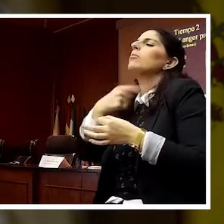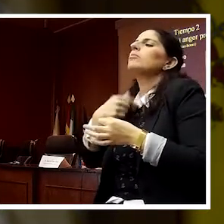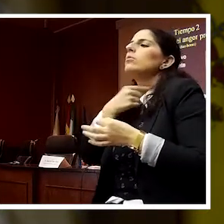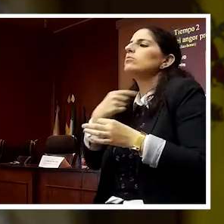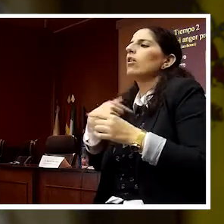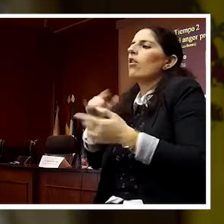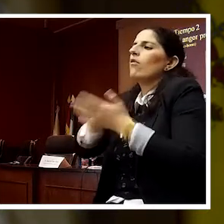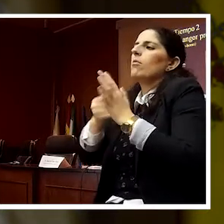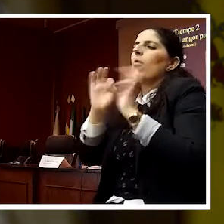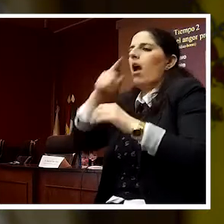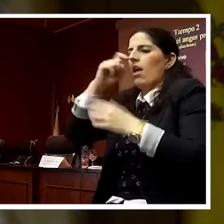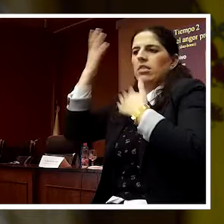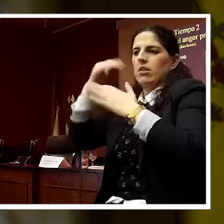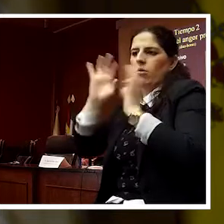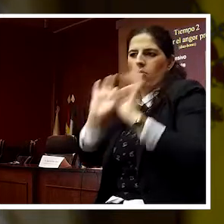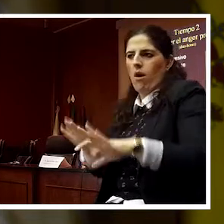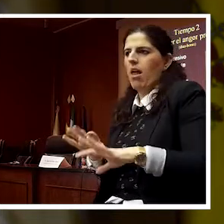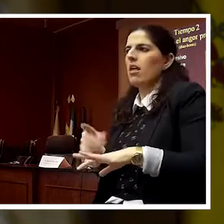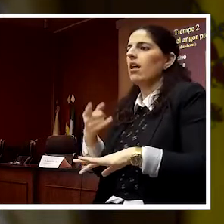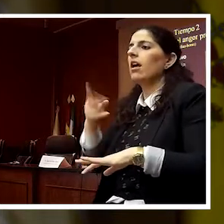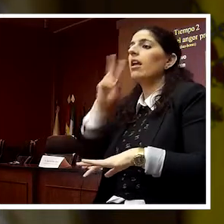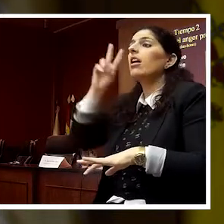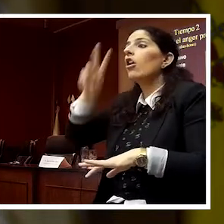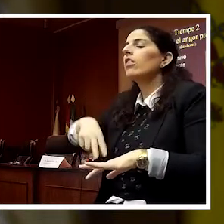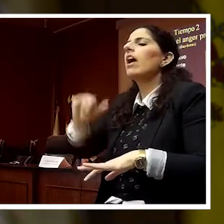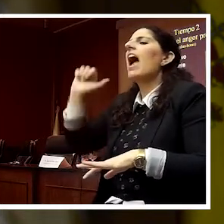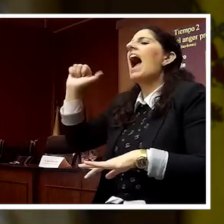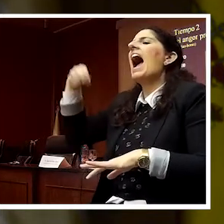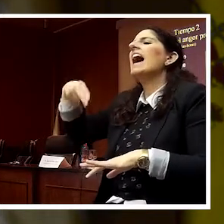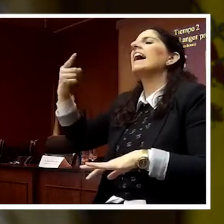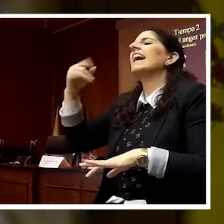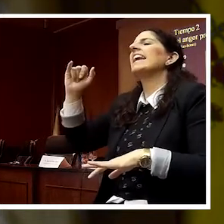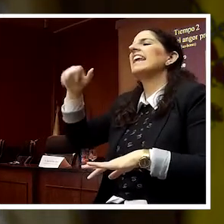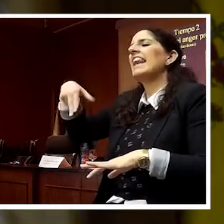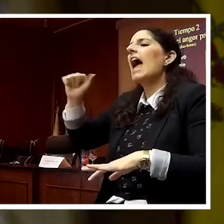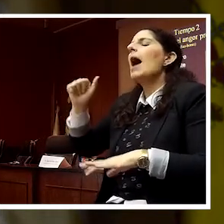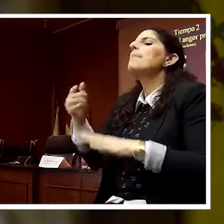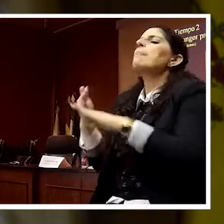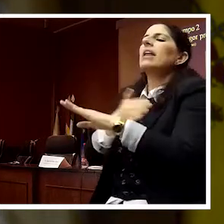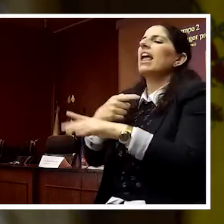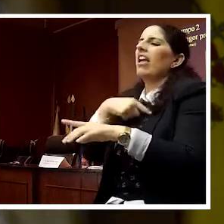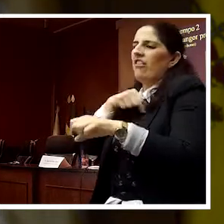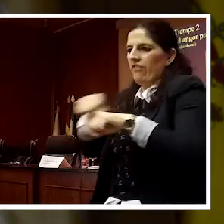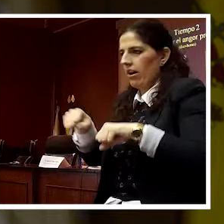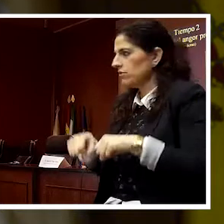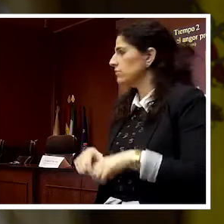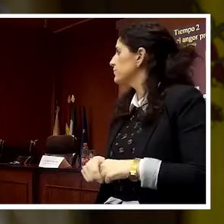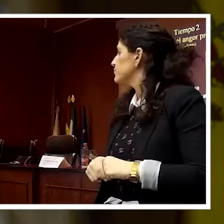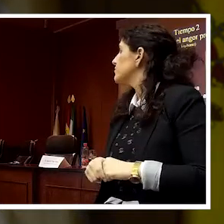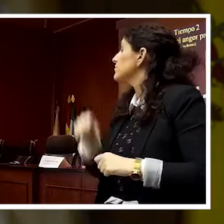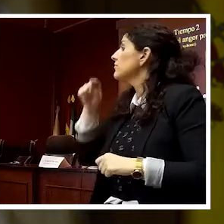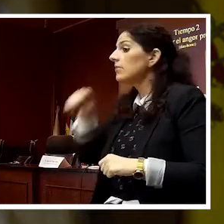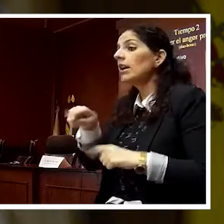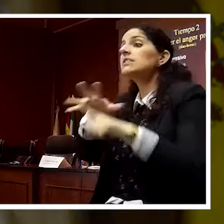hablábamos en mi tiempo, que es fácil de reconocer, la angina preinfarto. Quiere decirse que estamos ante